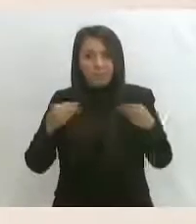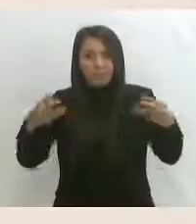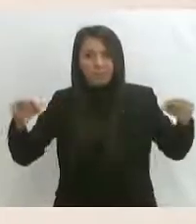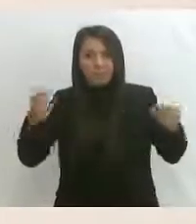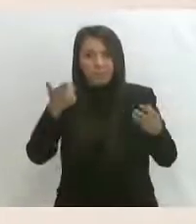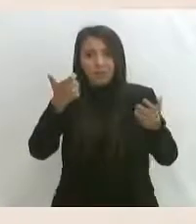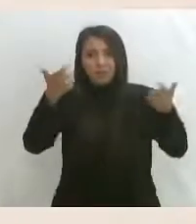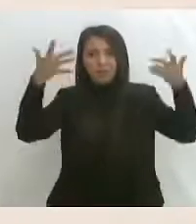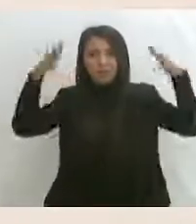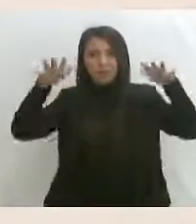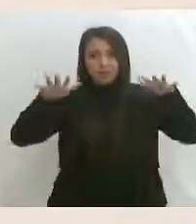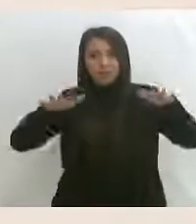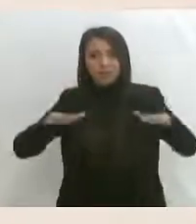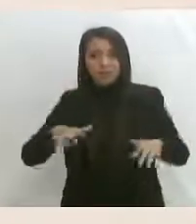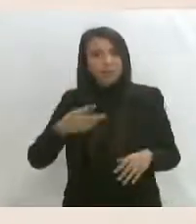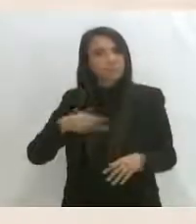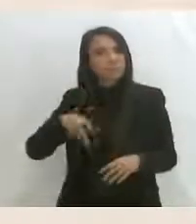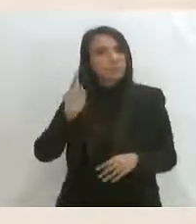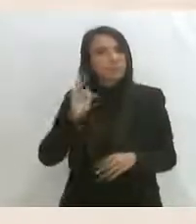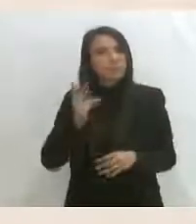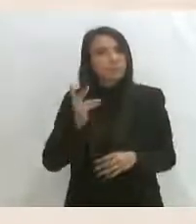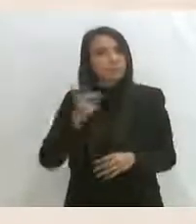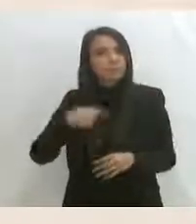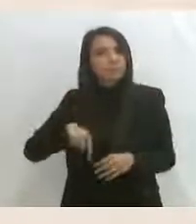economía, no hemos